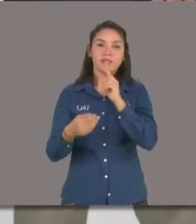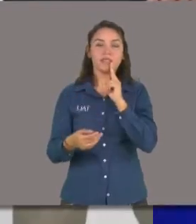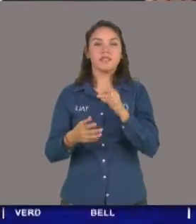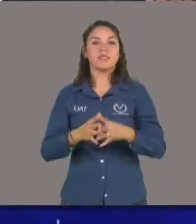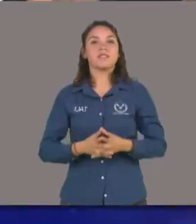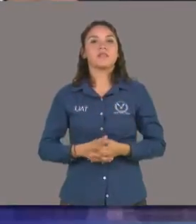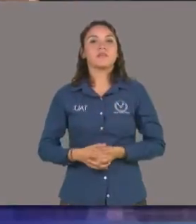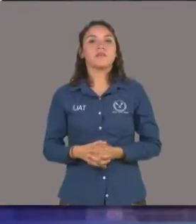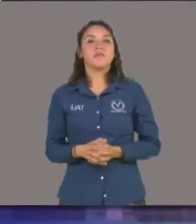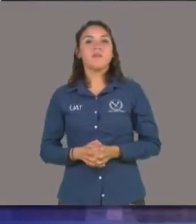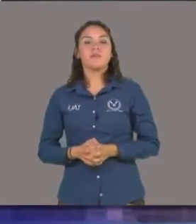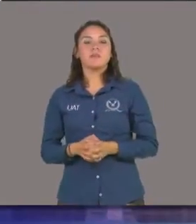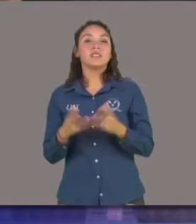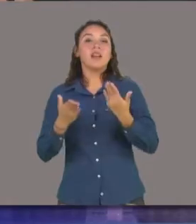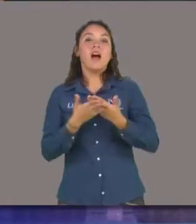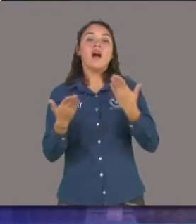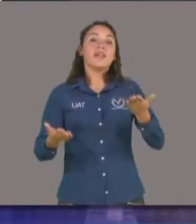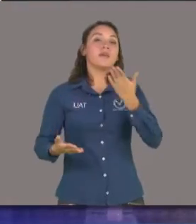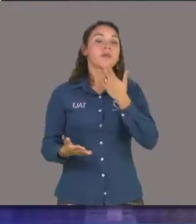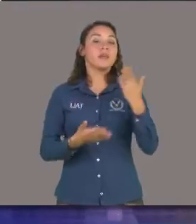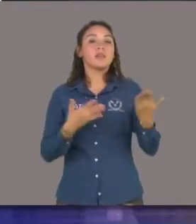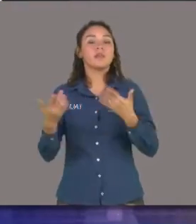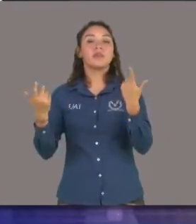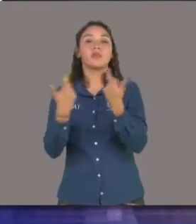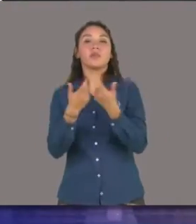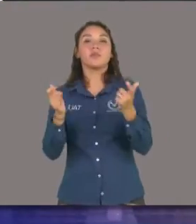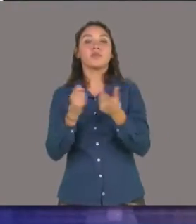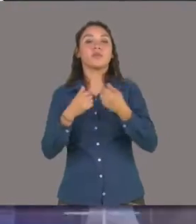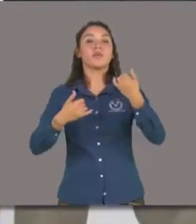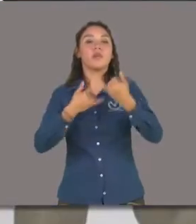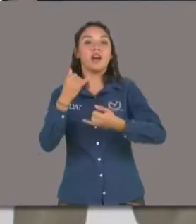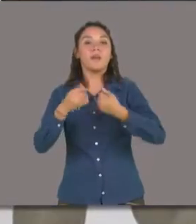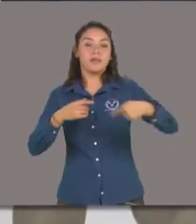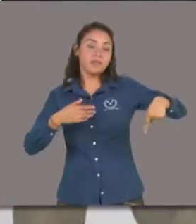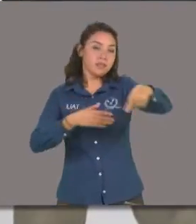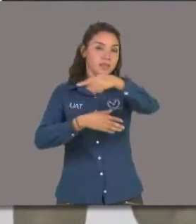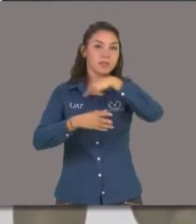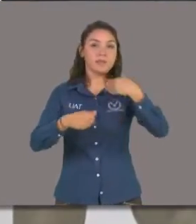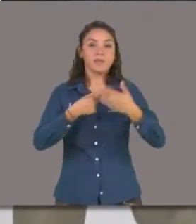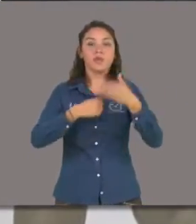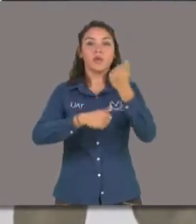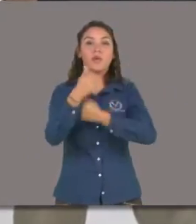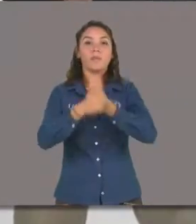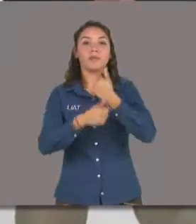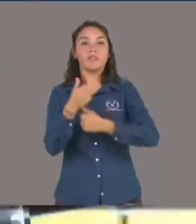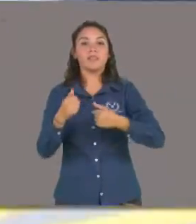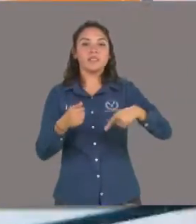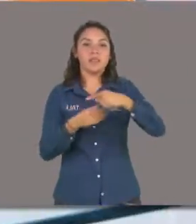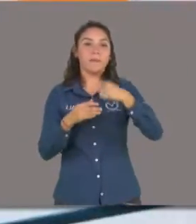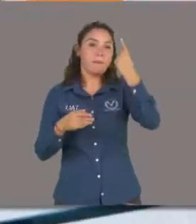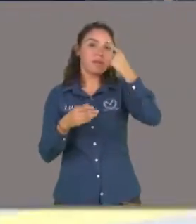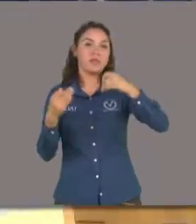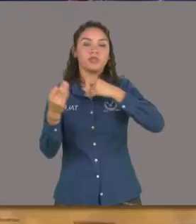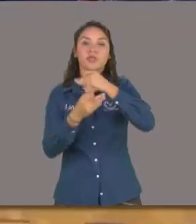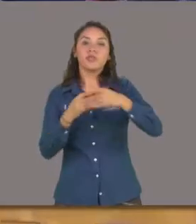Estamos ya solamente a una semana para que concluya el periodo 2018-3 y por lo pronto les adelanto las buenas nuevas deportivas.